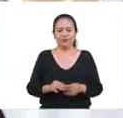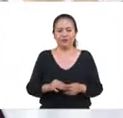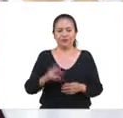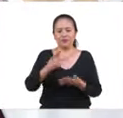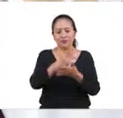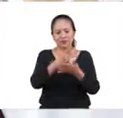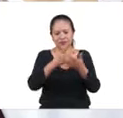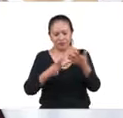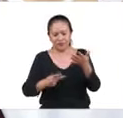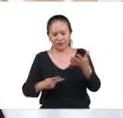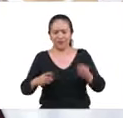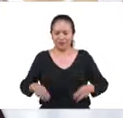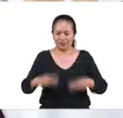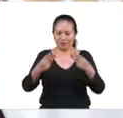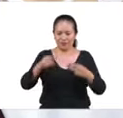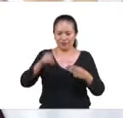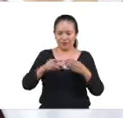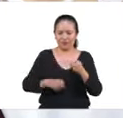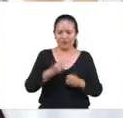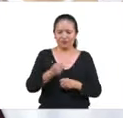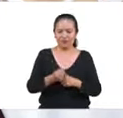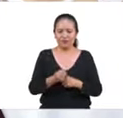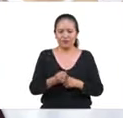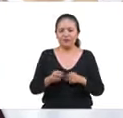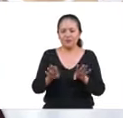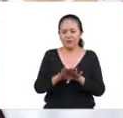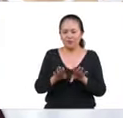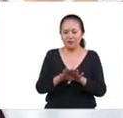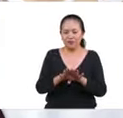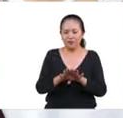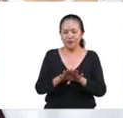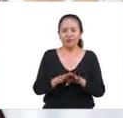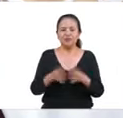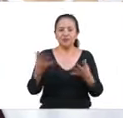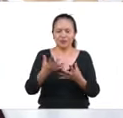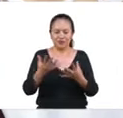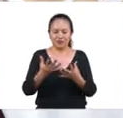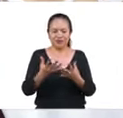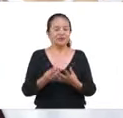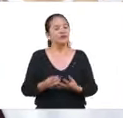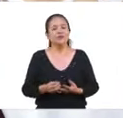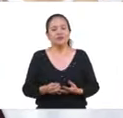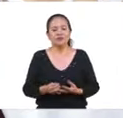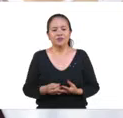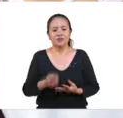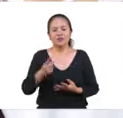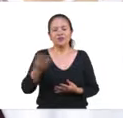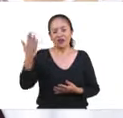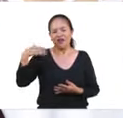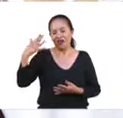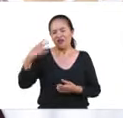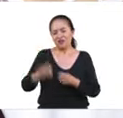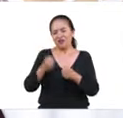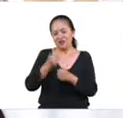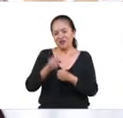del programa de mercados de este año y cómo se conjunta con el programa de inversión en mercados de los años